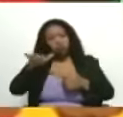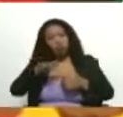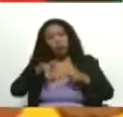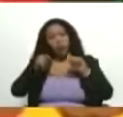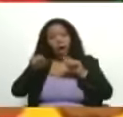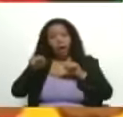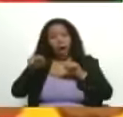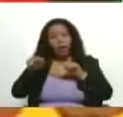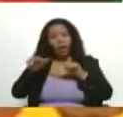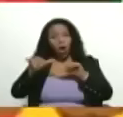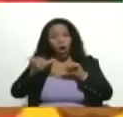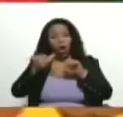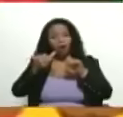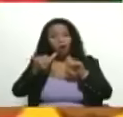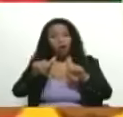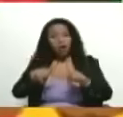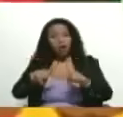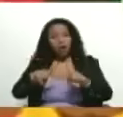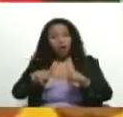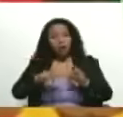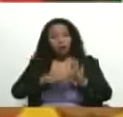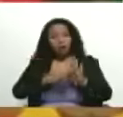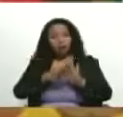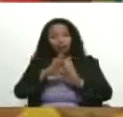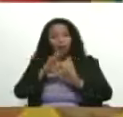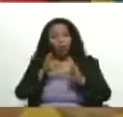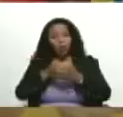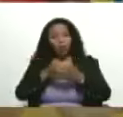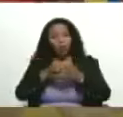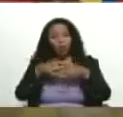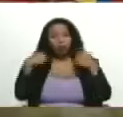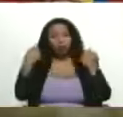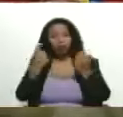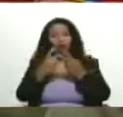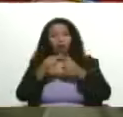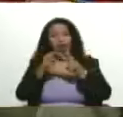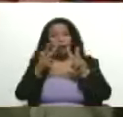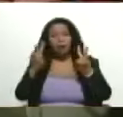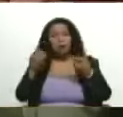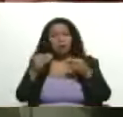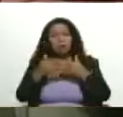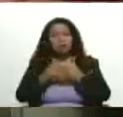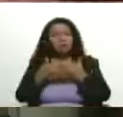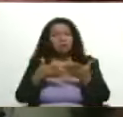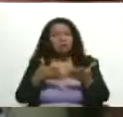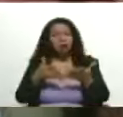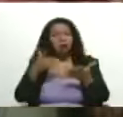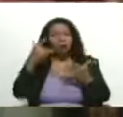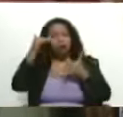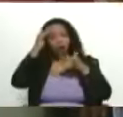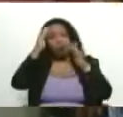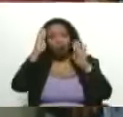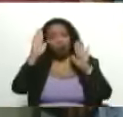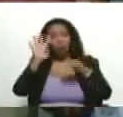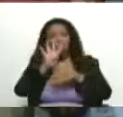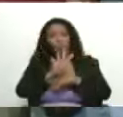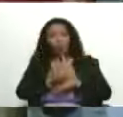de allí surgen las unidades populares para la paz. ¿Para qué? Para tener esa mesa con cuatro